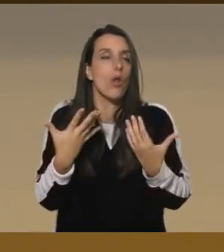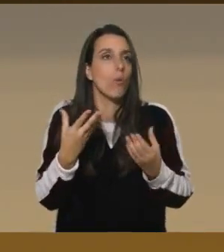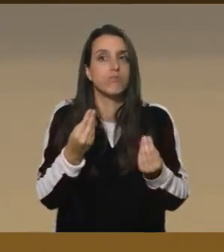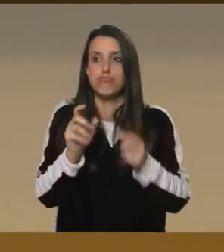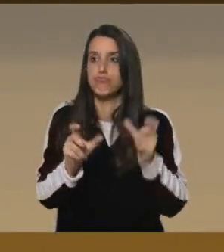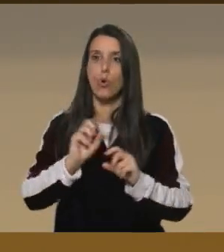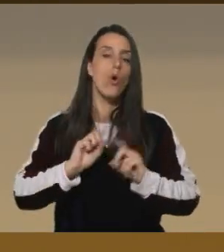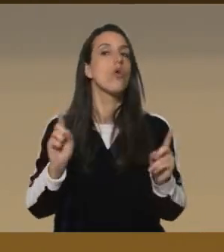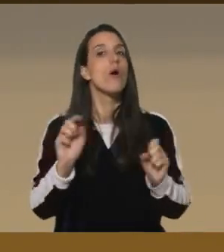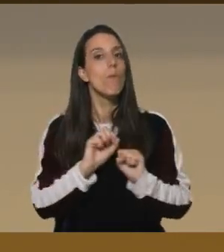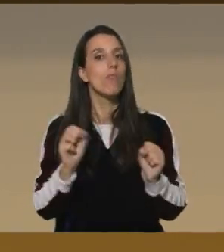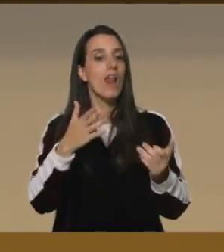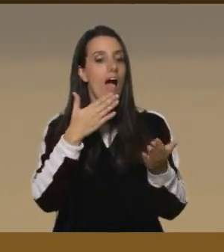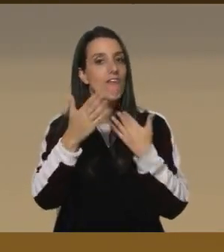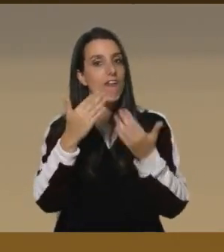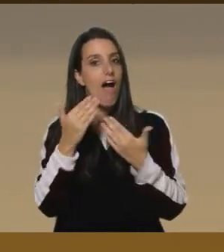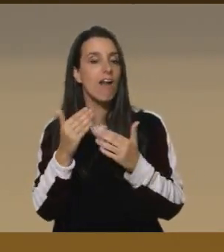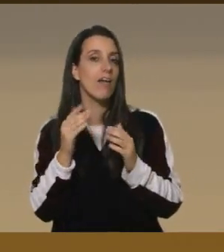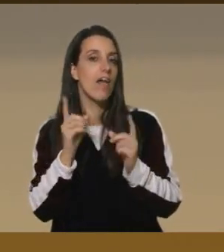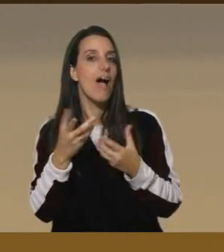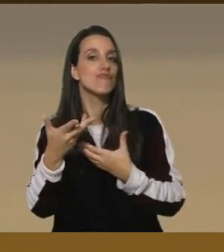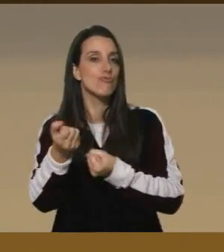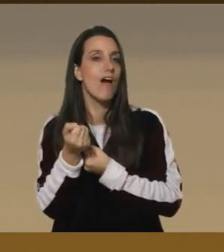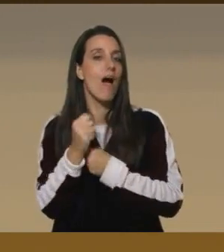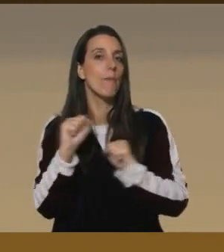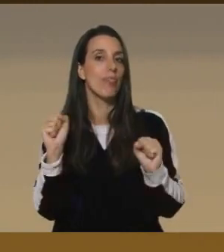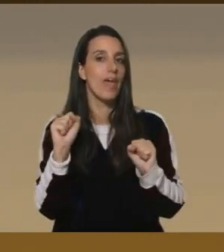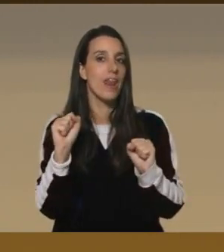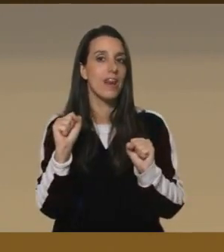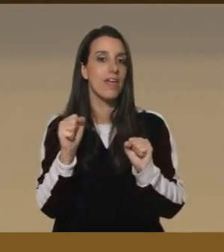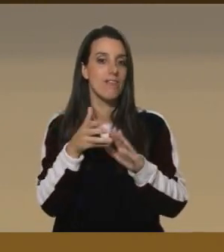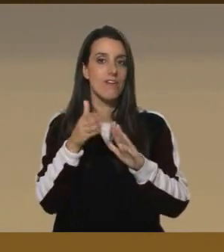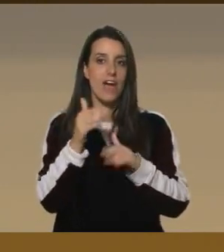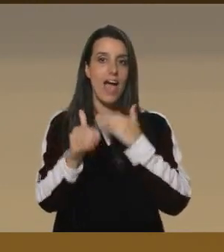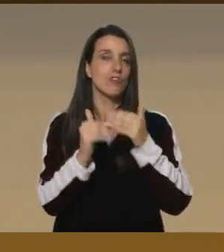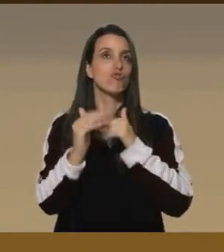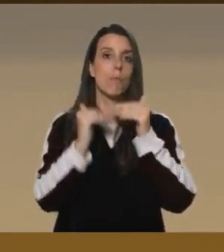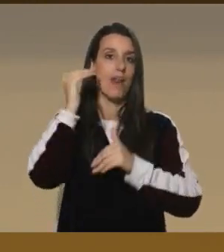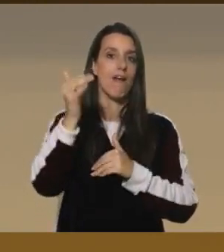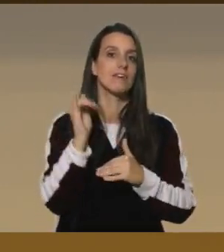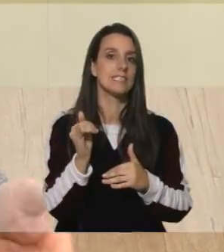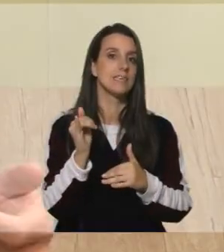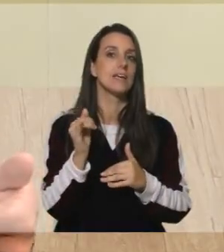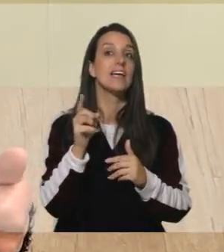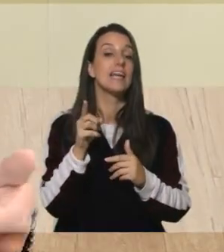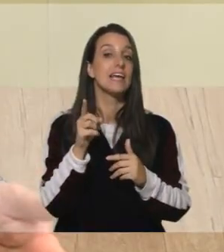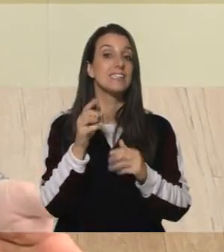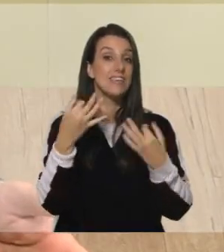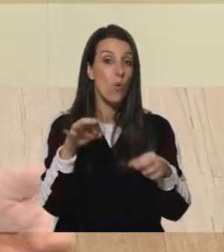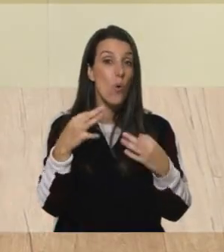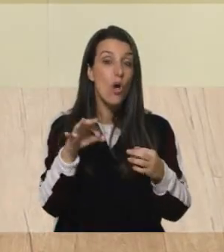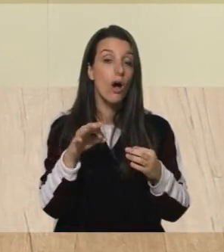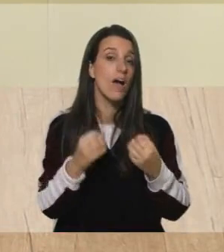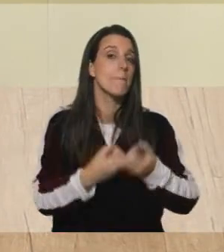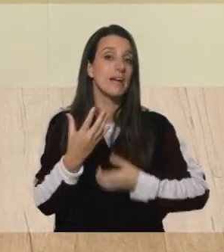tantos otros y poner poder hablarlo creo que también ayuda a poder afrontarlo y poder superarlo sin duda que hay que